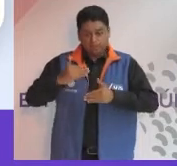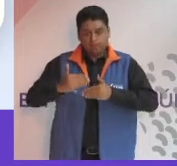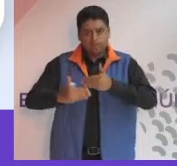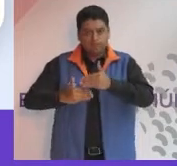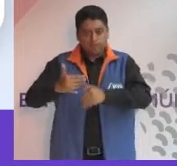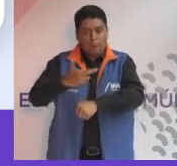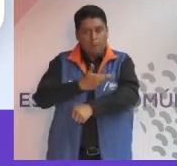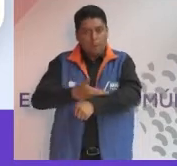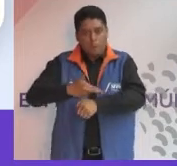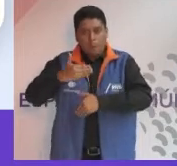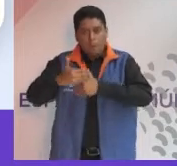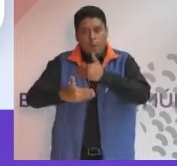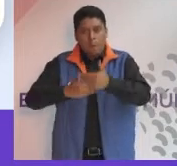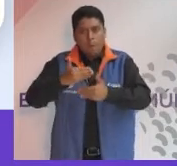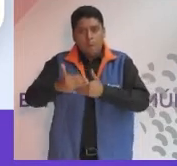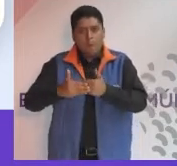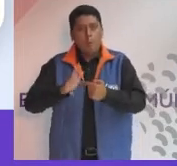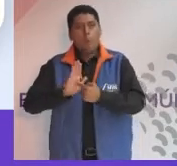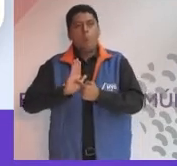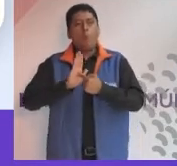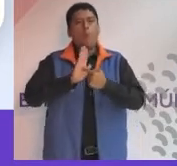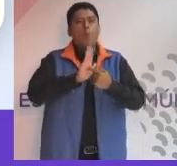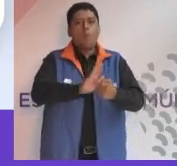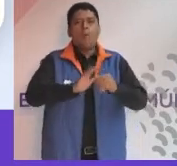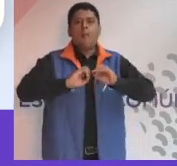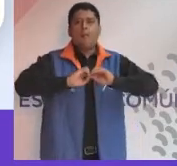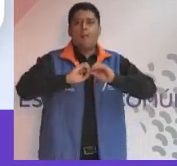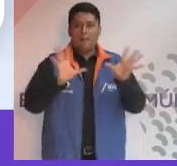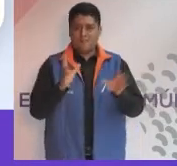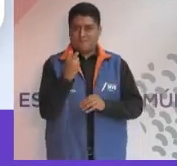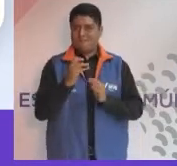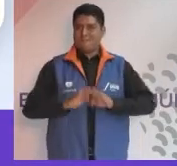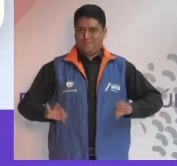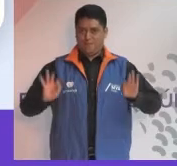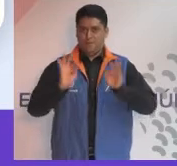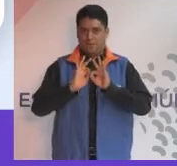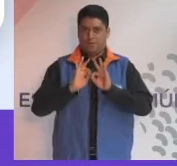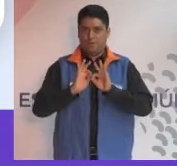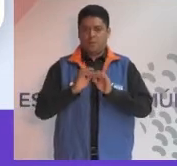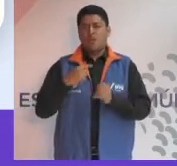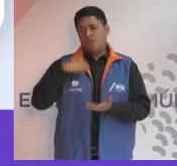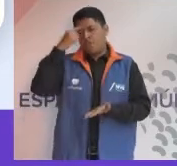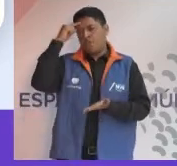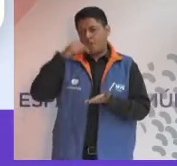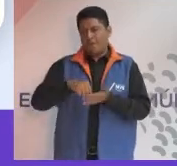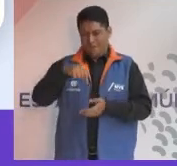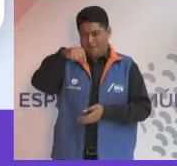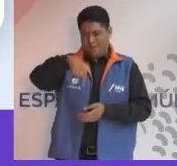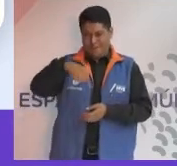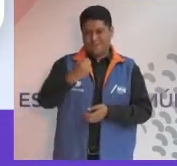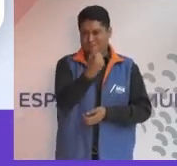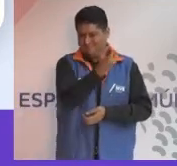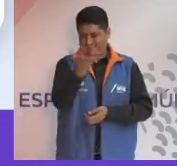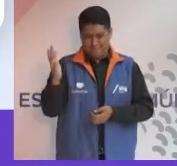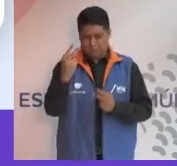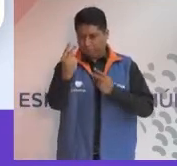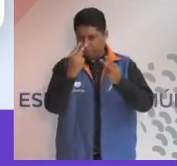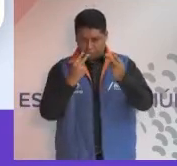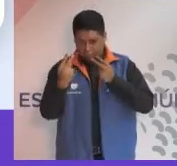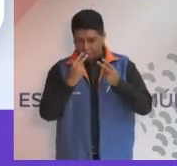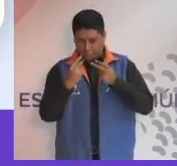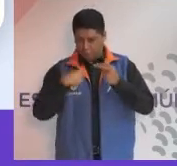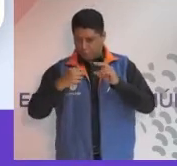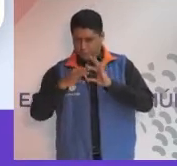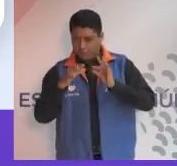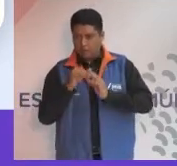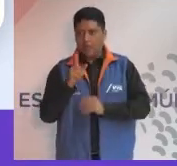también mucho y me parecería que debido a este foro seguramente algunos se van a sentir identificadas conmigo, pues que algunas